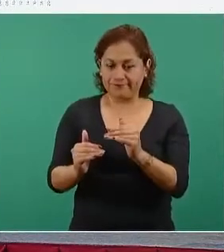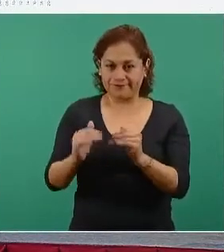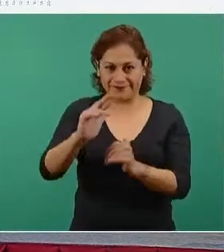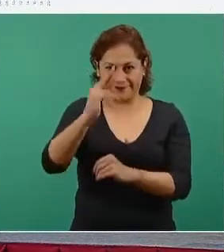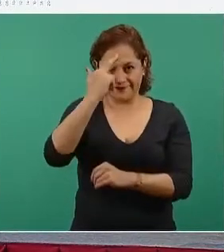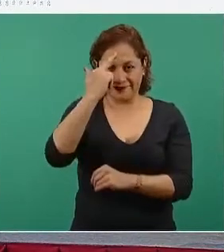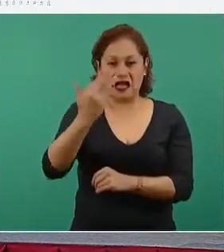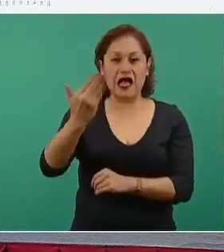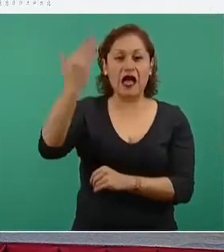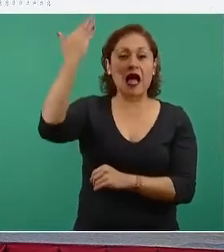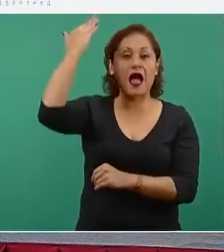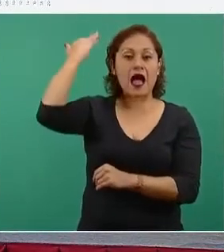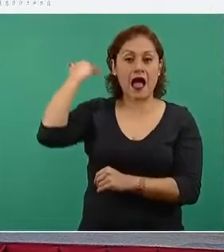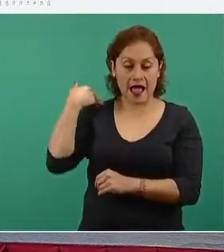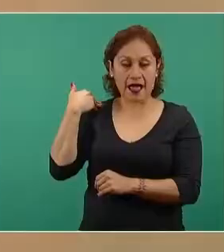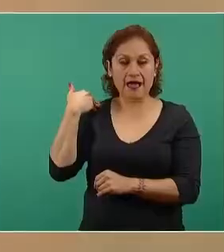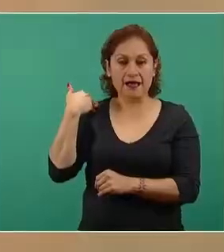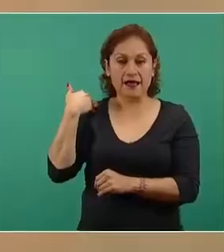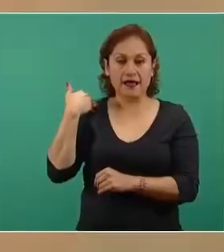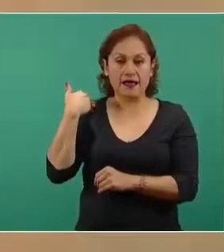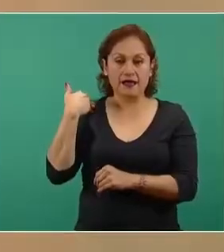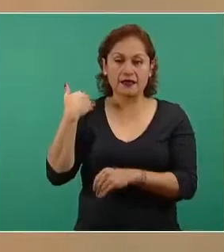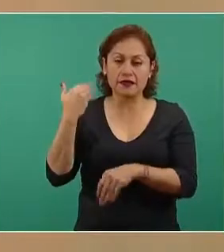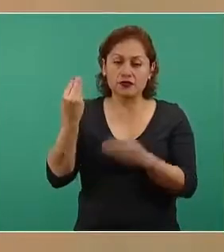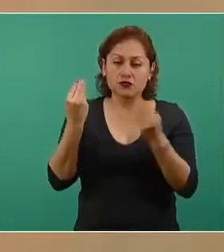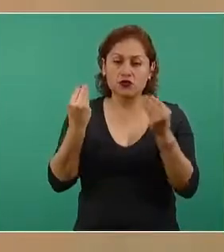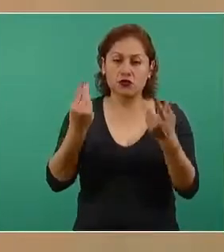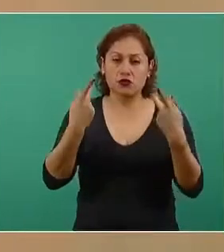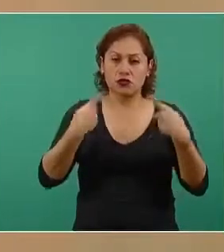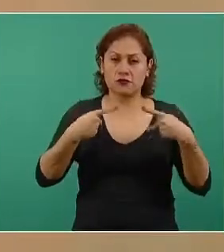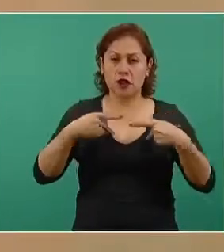aquellas temporalidades en donde hemos tenido mayor